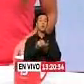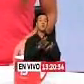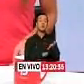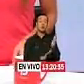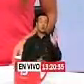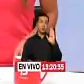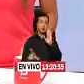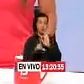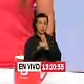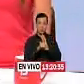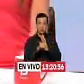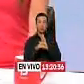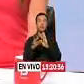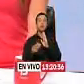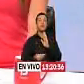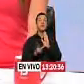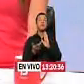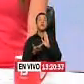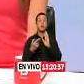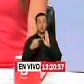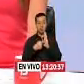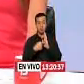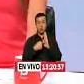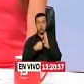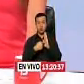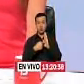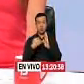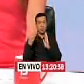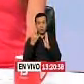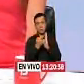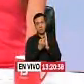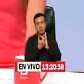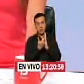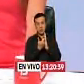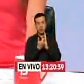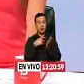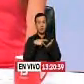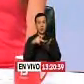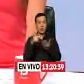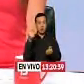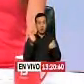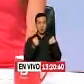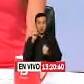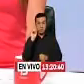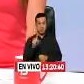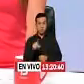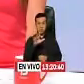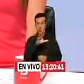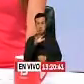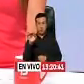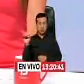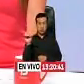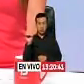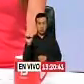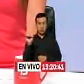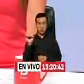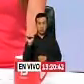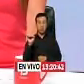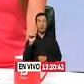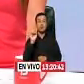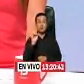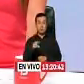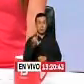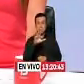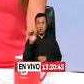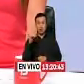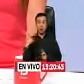de ley para derogar el denominado impuesto verde que deben pagar los vehículos con más de 1.500 centímetros cúbicos de cilindraje